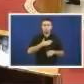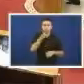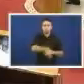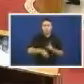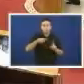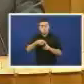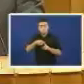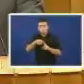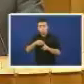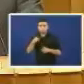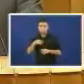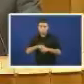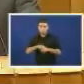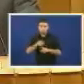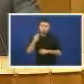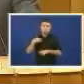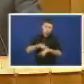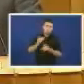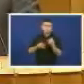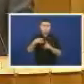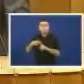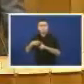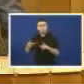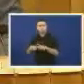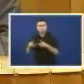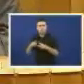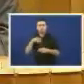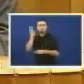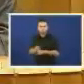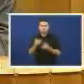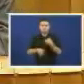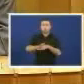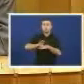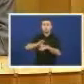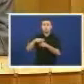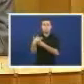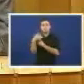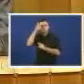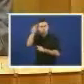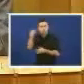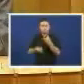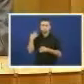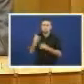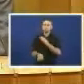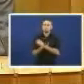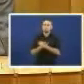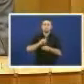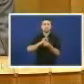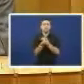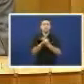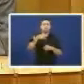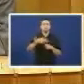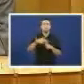social da mesma a nova estrategia da Consellería de Medio Rural introduciu cambios sustanciais nas políticas forestais